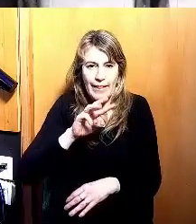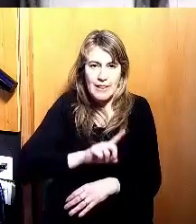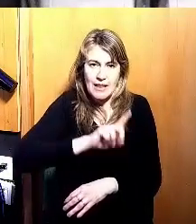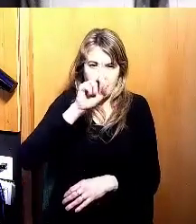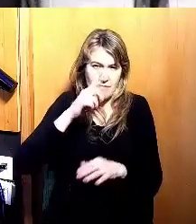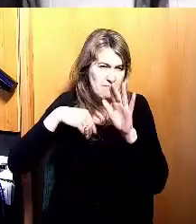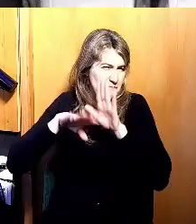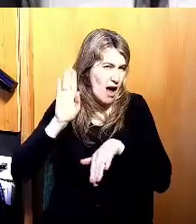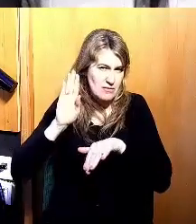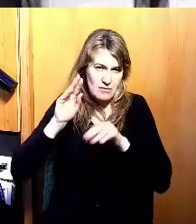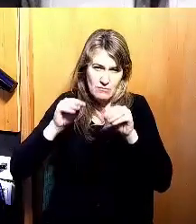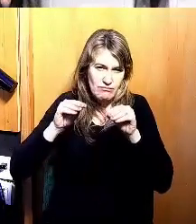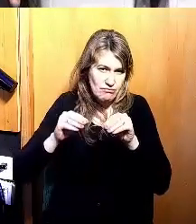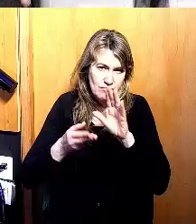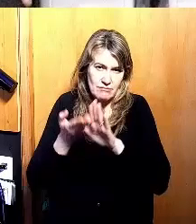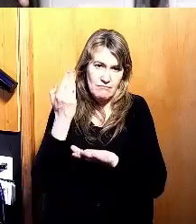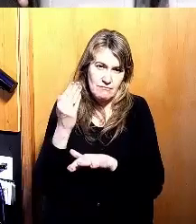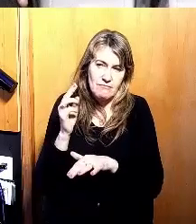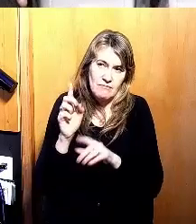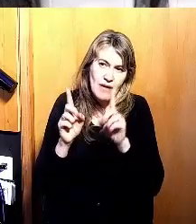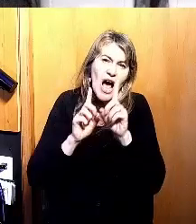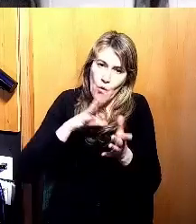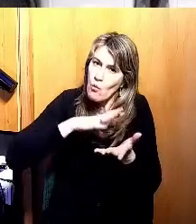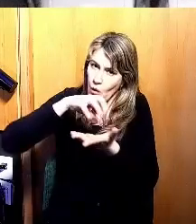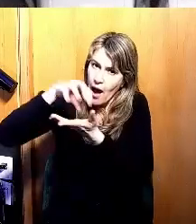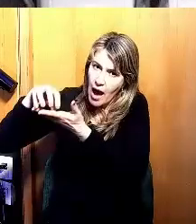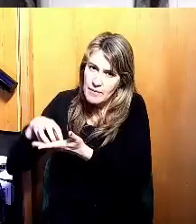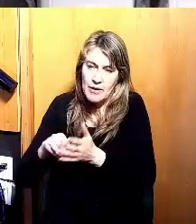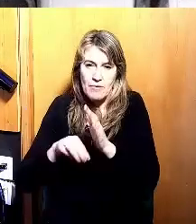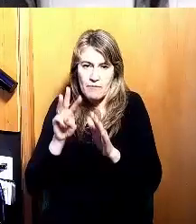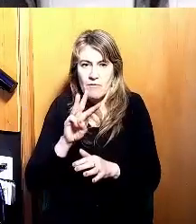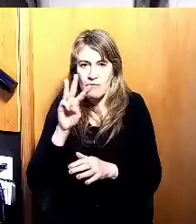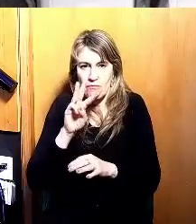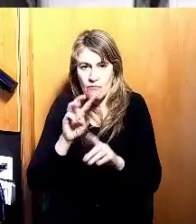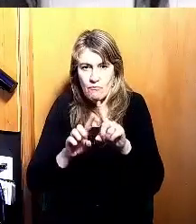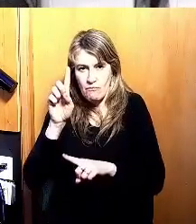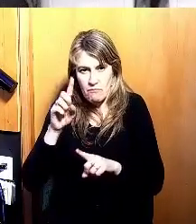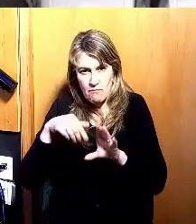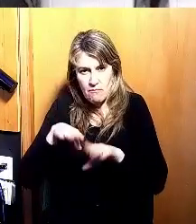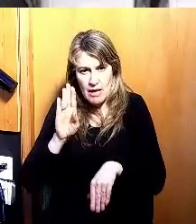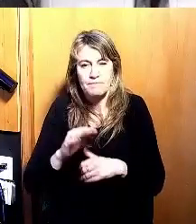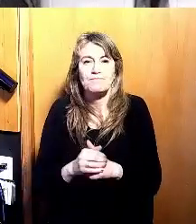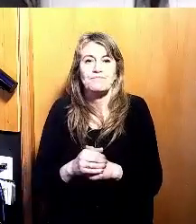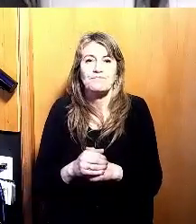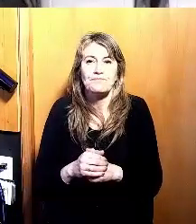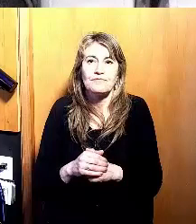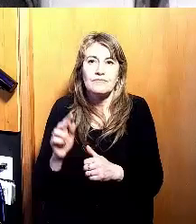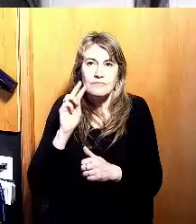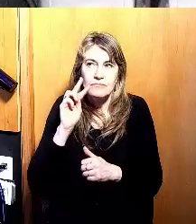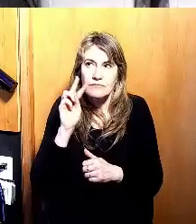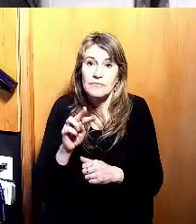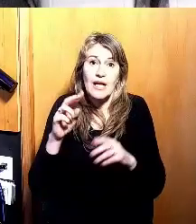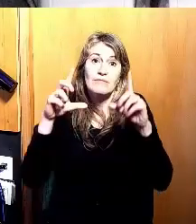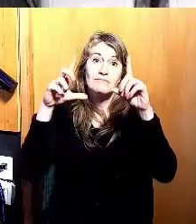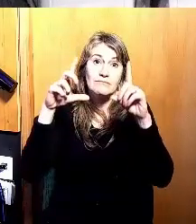oeste, aunque sucede en varios lugares. Se llama Cantera del Zorro y ahí ven, bueno, la imagen vale más que